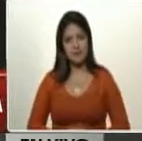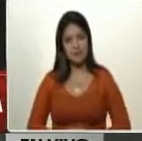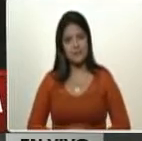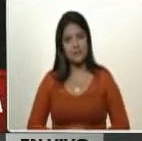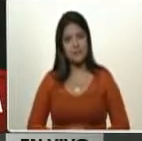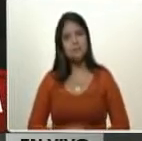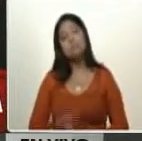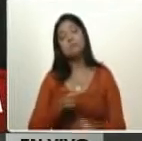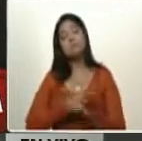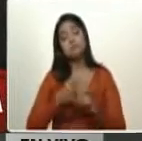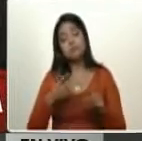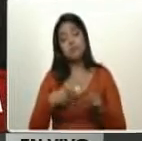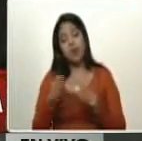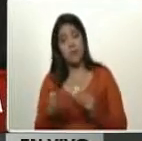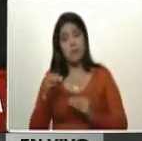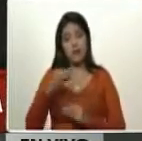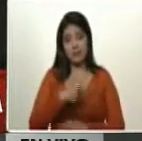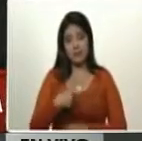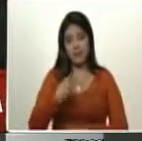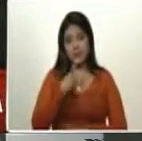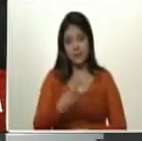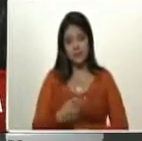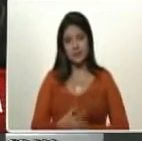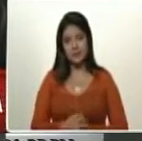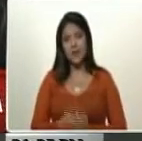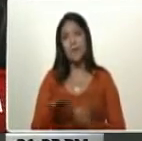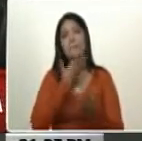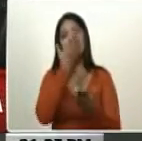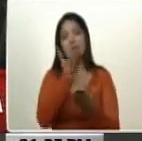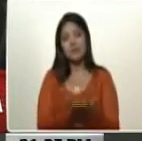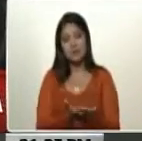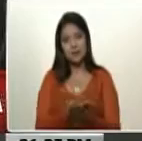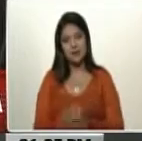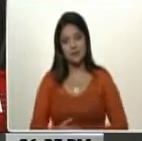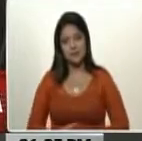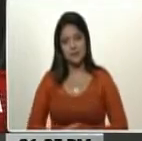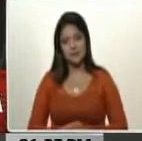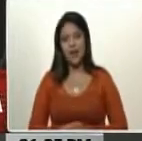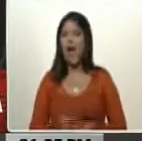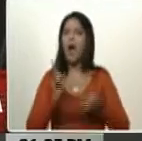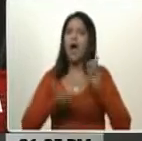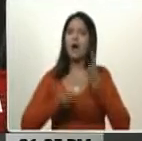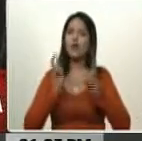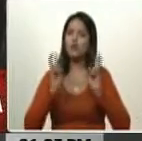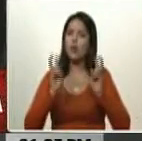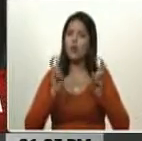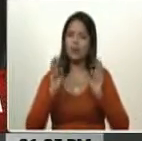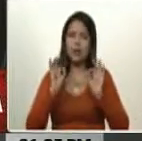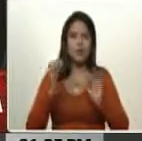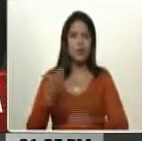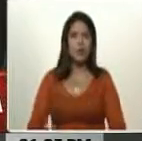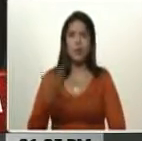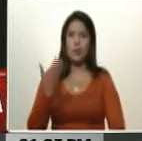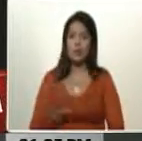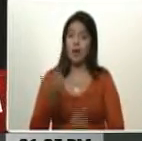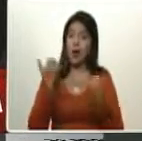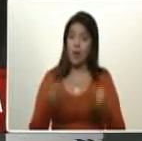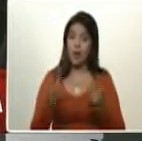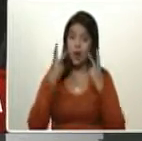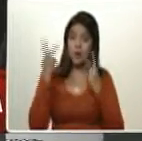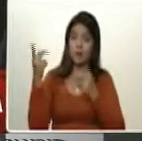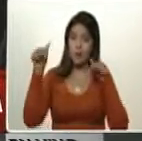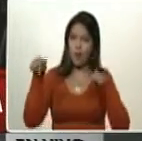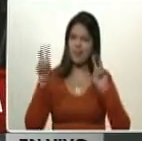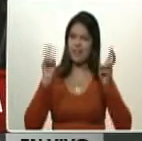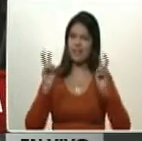Pero quisiera adicionalmente plantearles algunos temas fundamentales de lo que estamos viendo en este